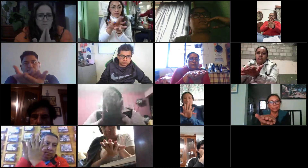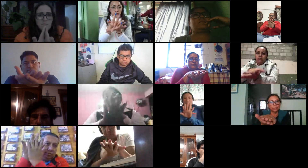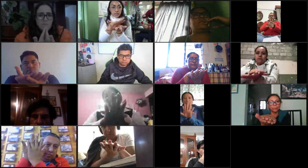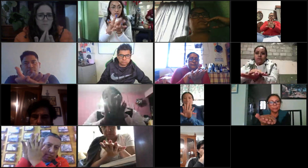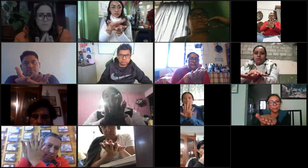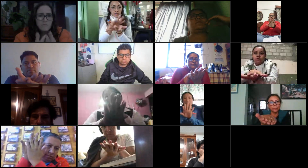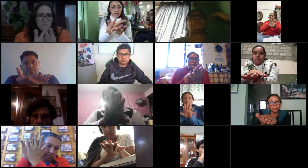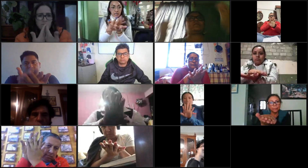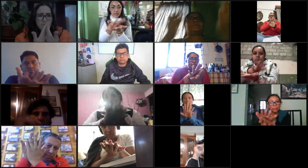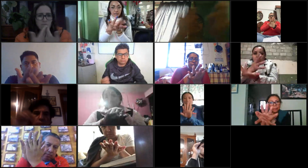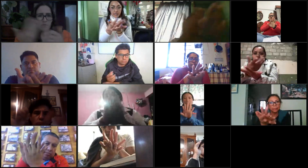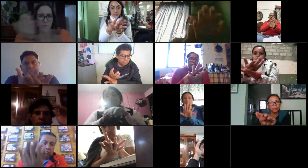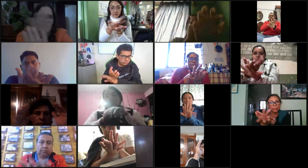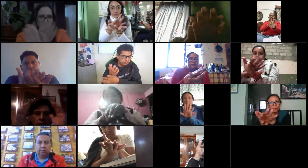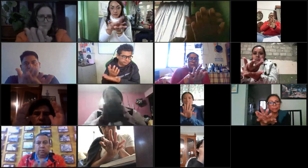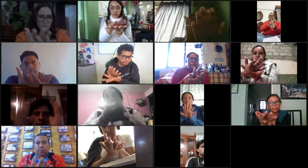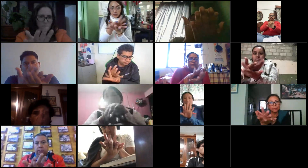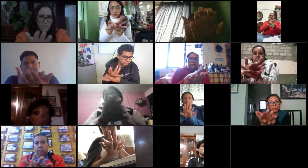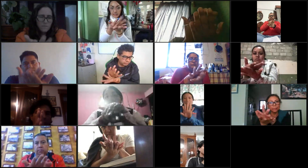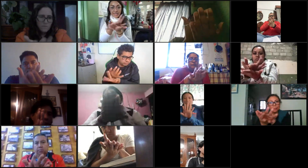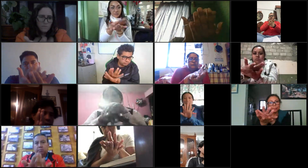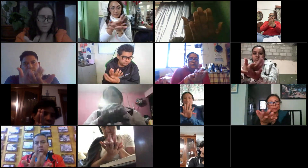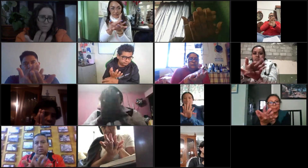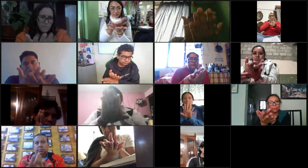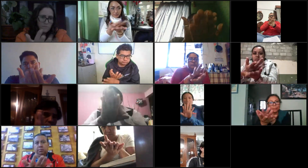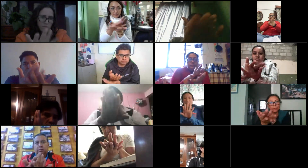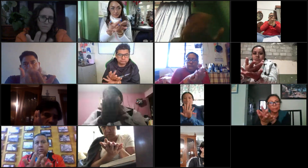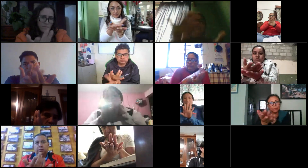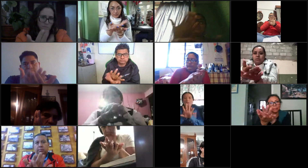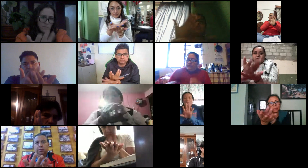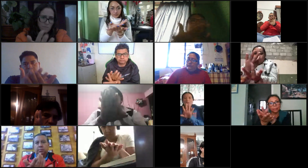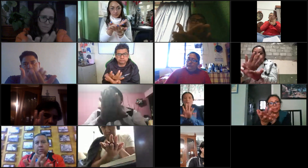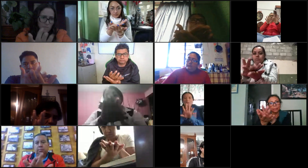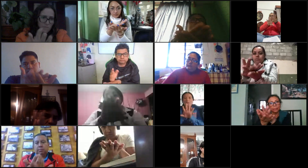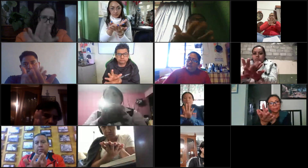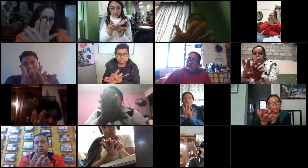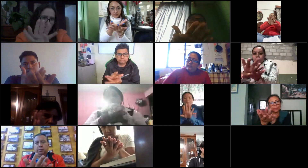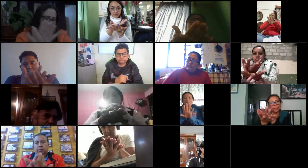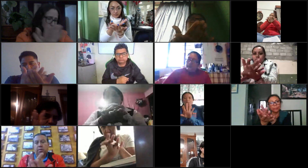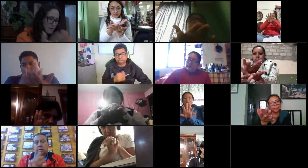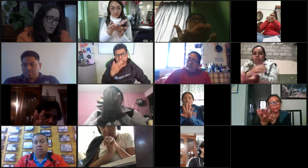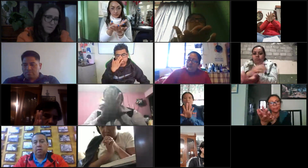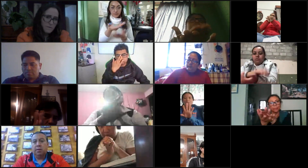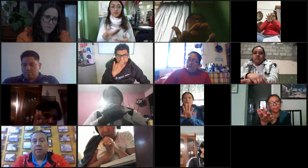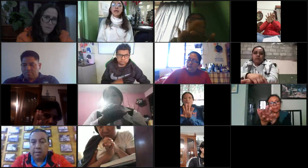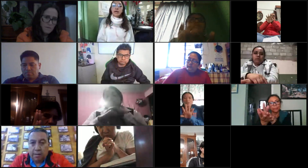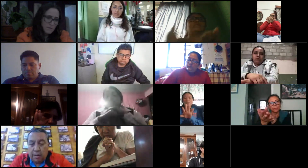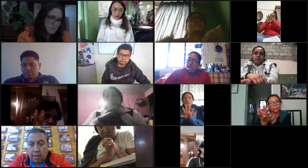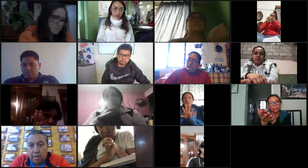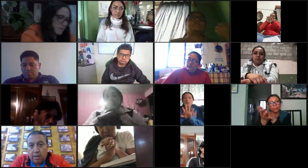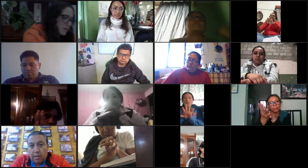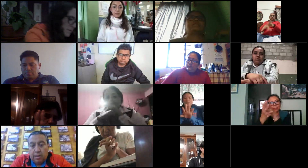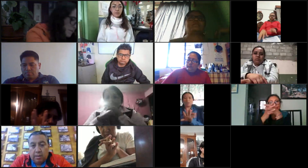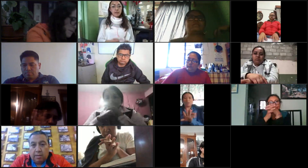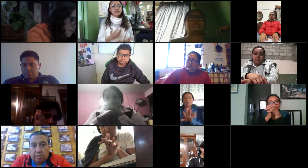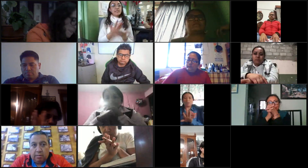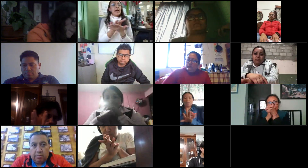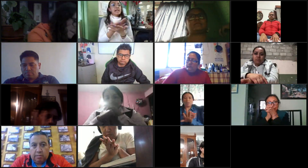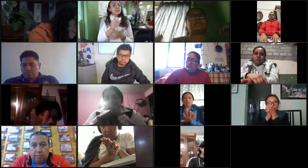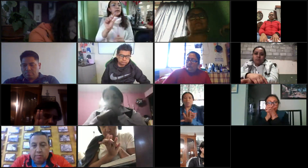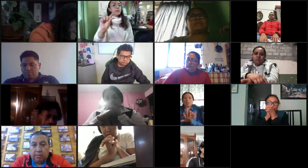a mover los dedos de arriba abajo. Espera. Entonces ahí